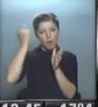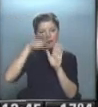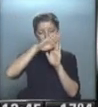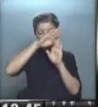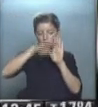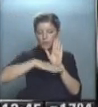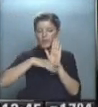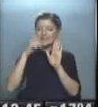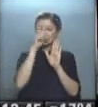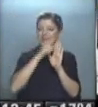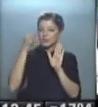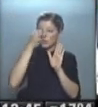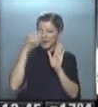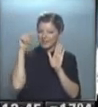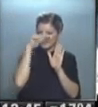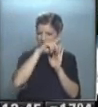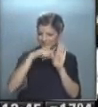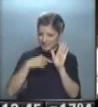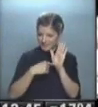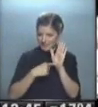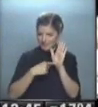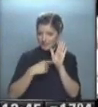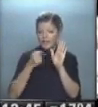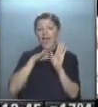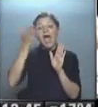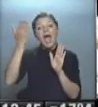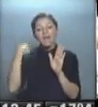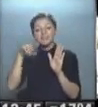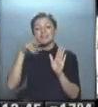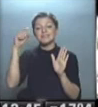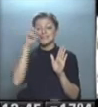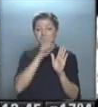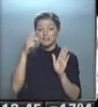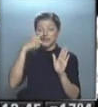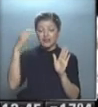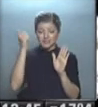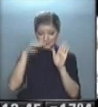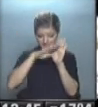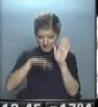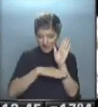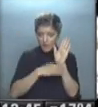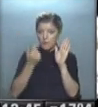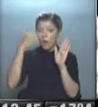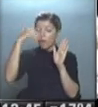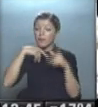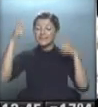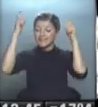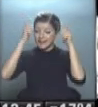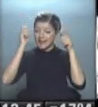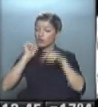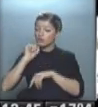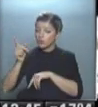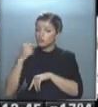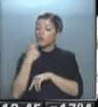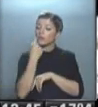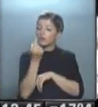puesto 127, subiendo desde el puesto 136 en el que estaba luego de que el rey Abdullah nombrara